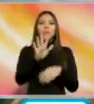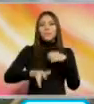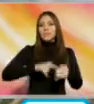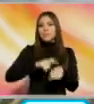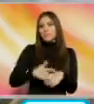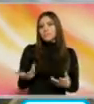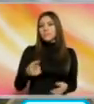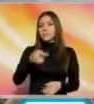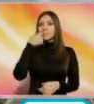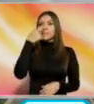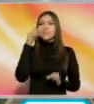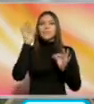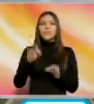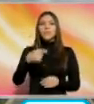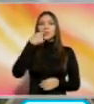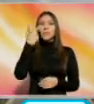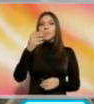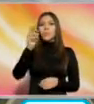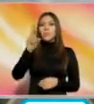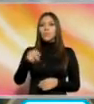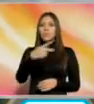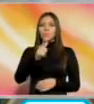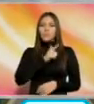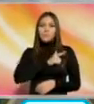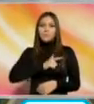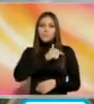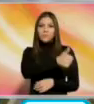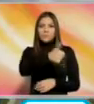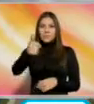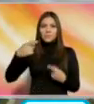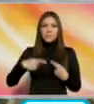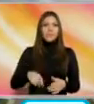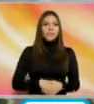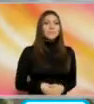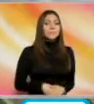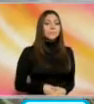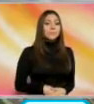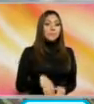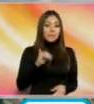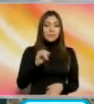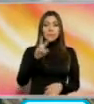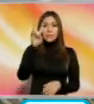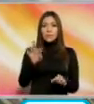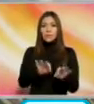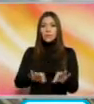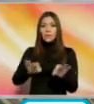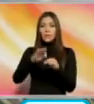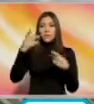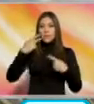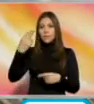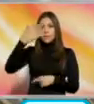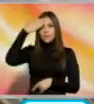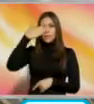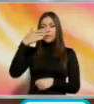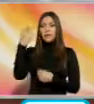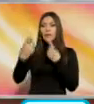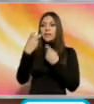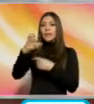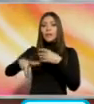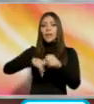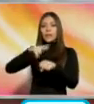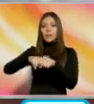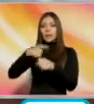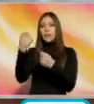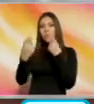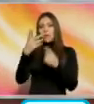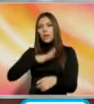decir cuando... Es un gusto adquirido. Huele a hurón. Sí. Es muy importante que sepamos que, bueno, estas mascotas, ahorita ya hay más médicos veterinarios especializados